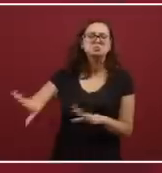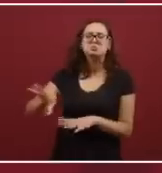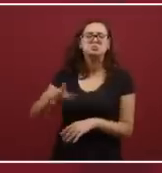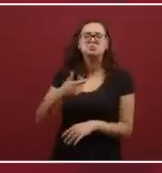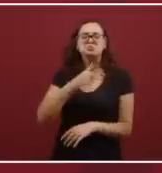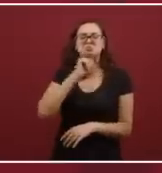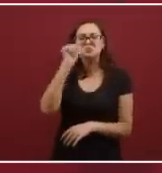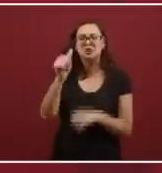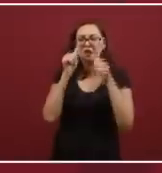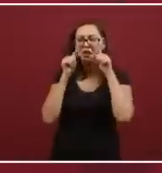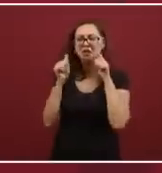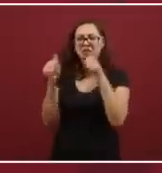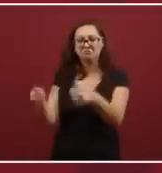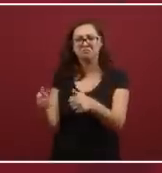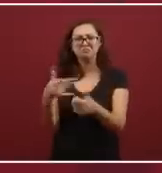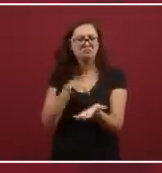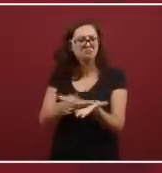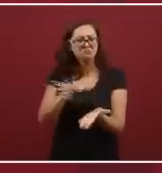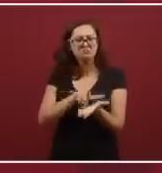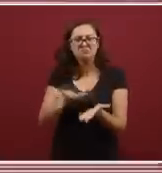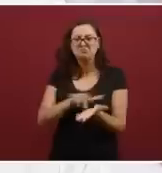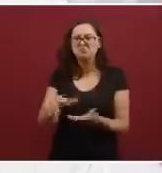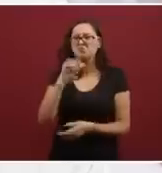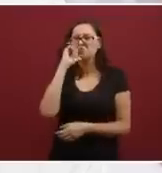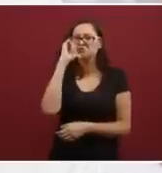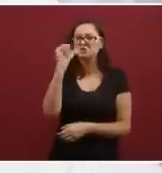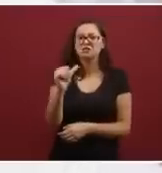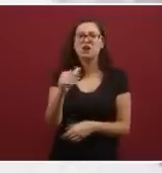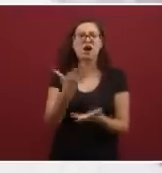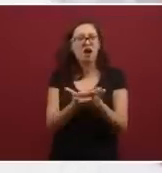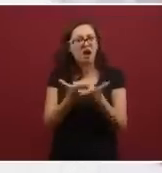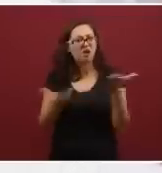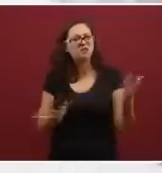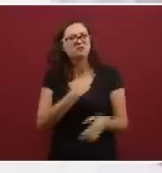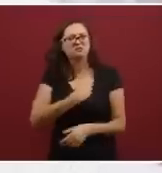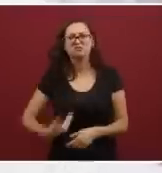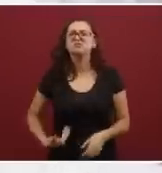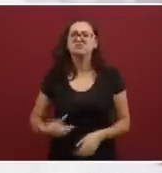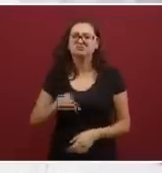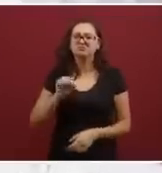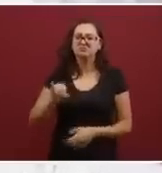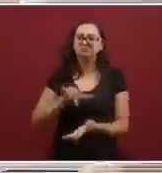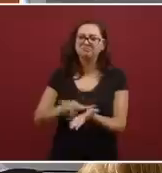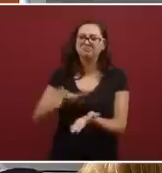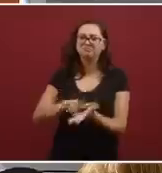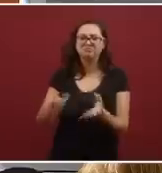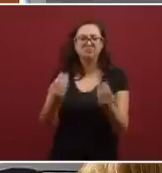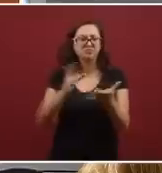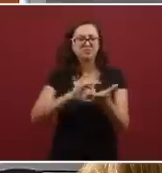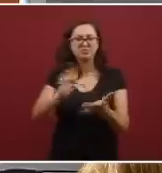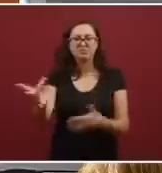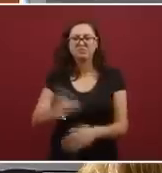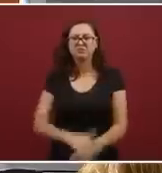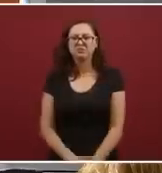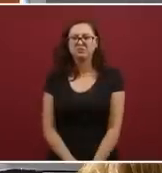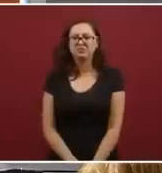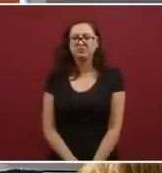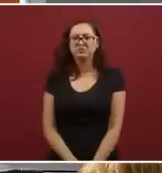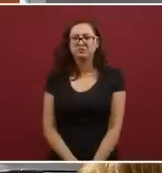Nunca nadie ha apoyado a mi municipio, así como nuestro presidente lo ha estado haciendo. Muchas gracias.